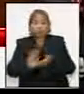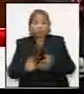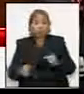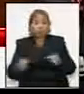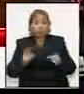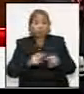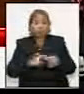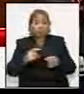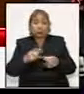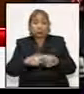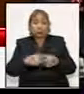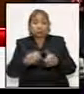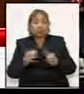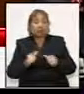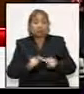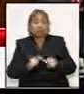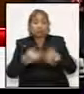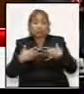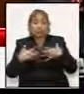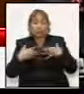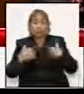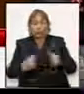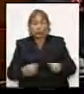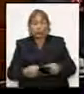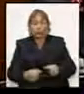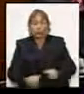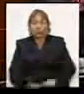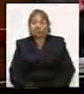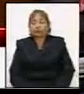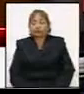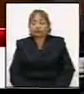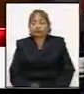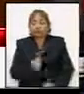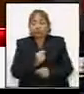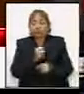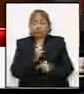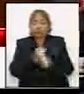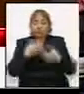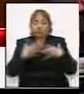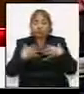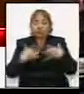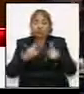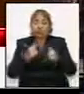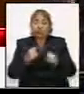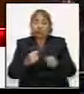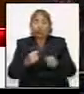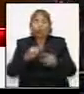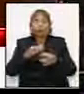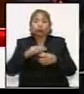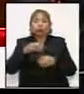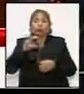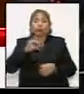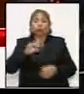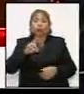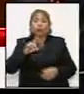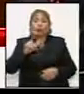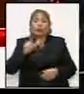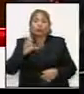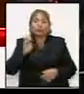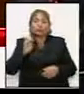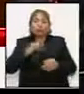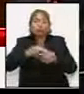su nombramiento. Se trata de los trabajadores de salud, especialmente de las zonas rurales, que